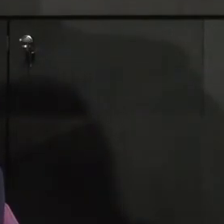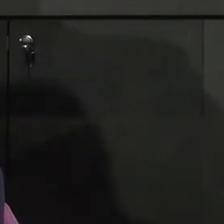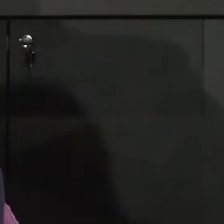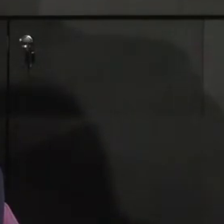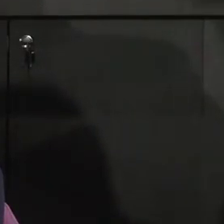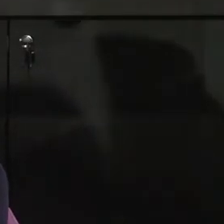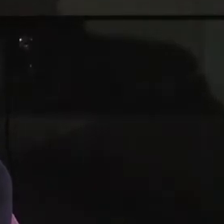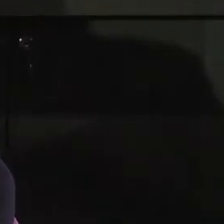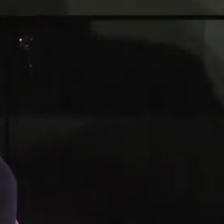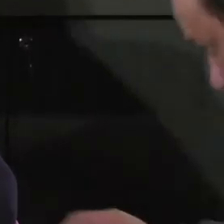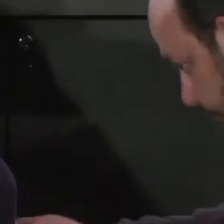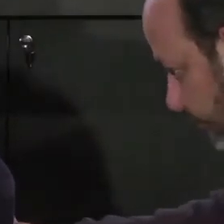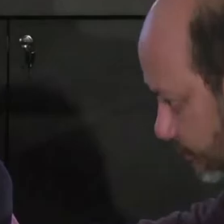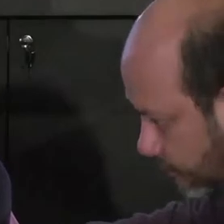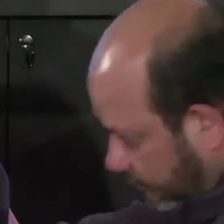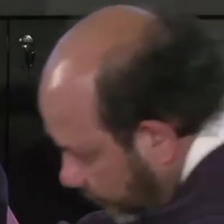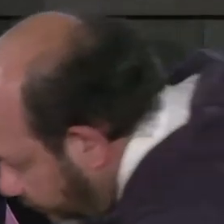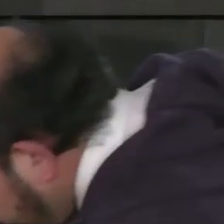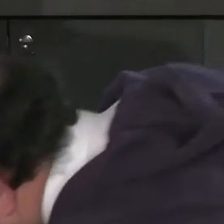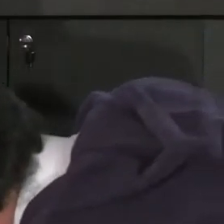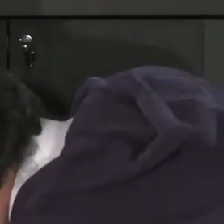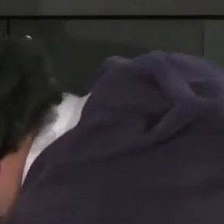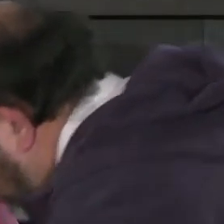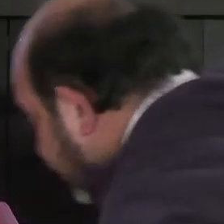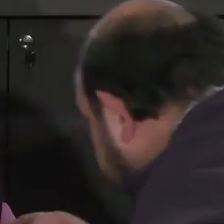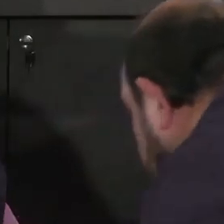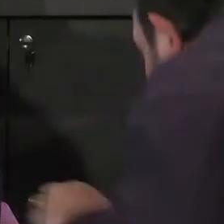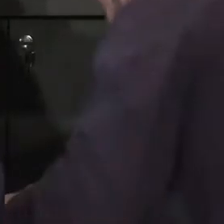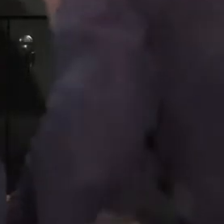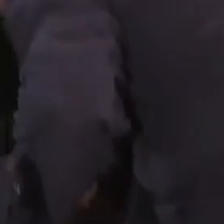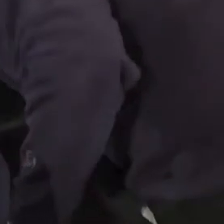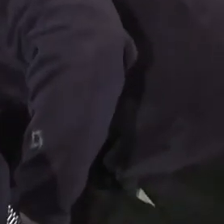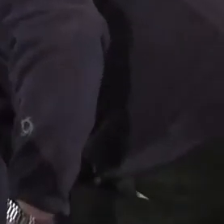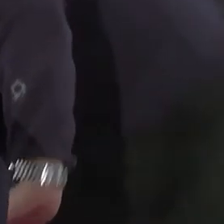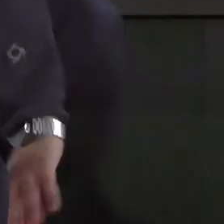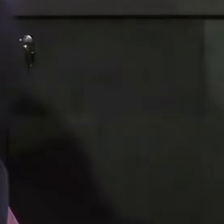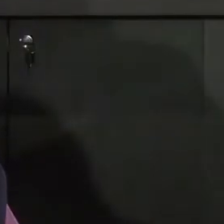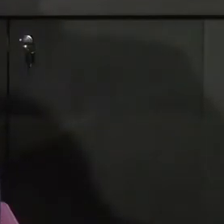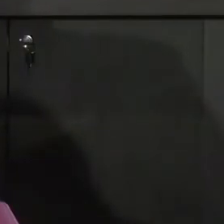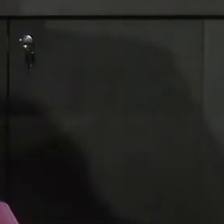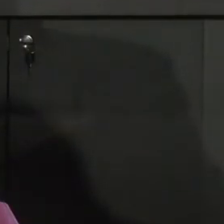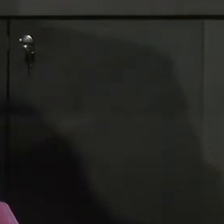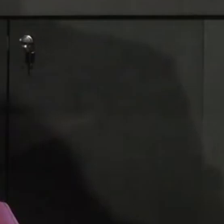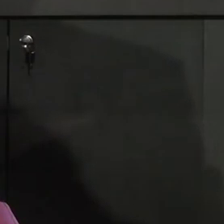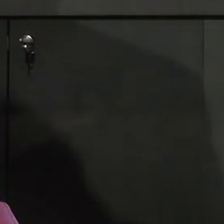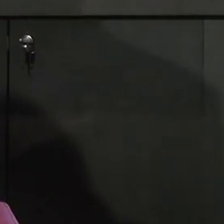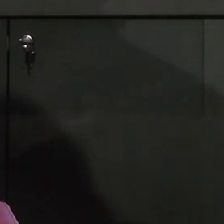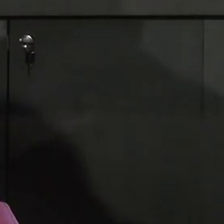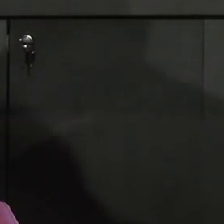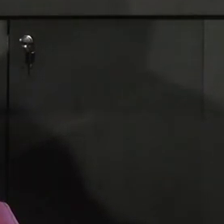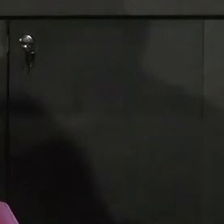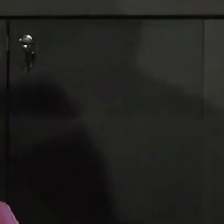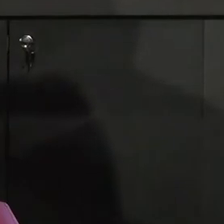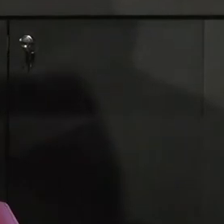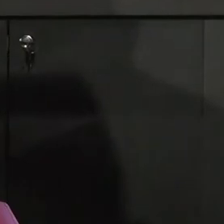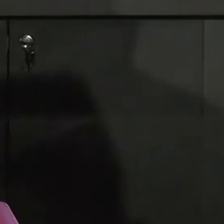personas con discapacidad. Nos envió un mensaje la presidenta del comité de expertos sobre los